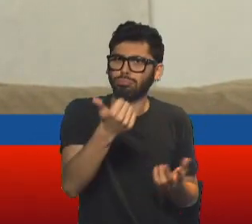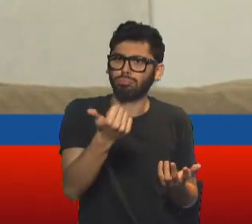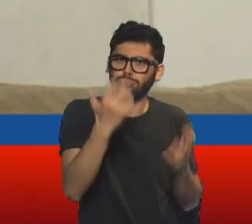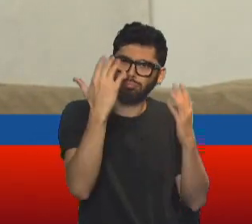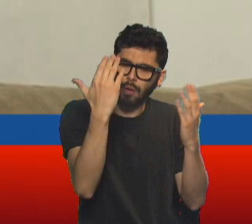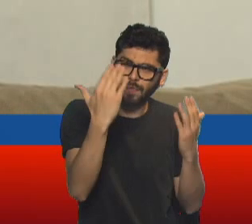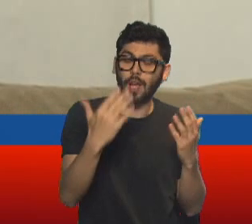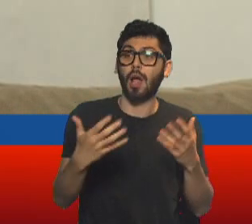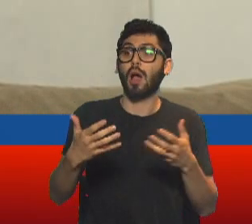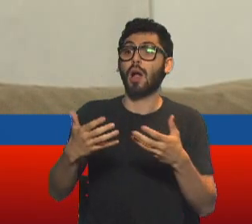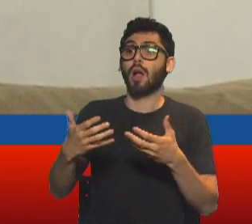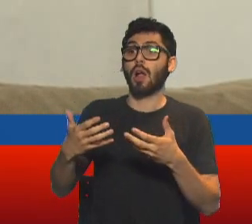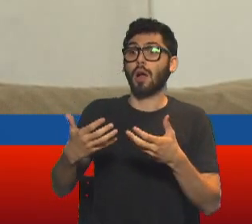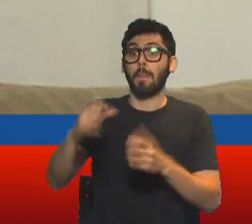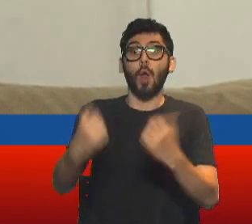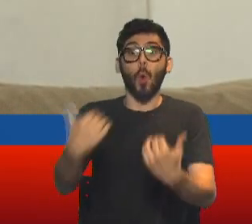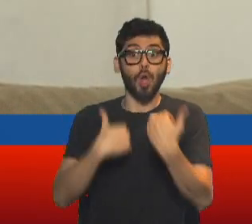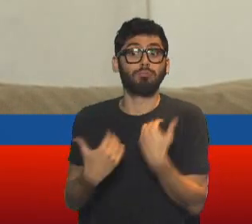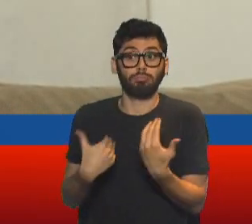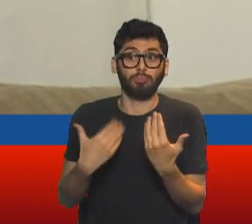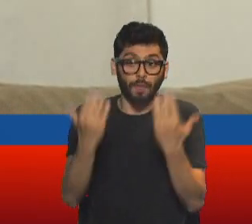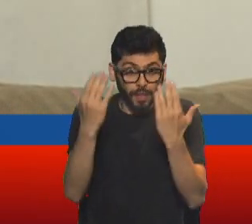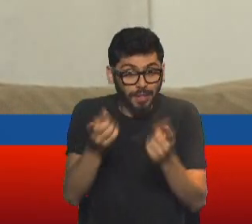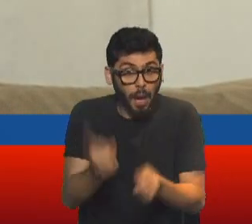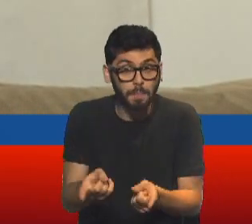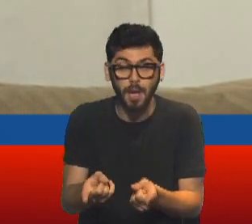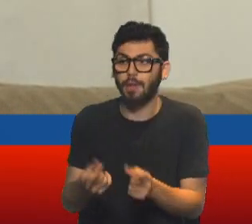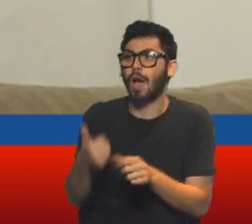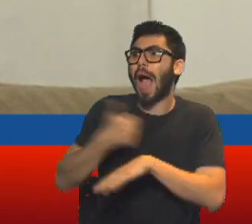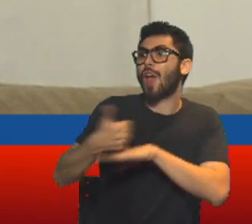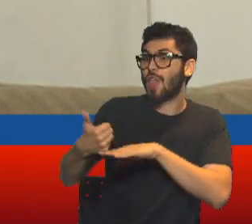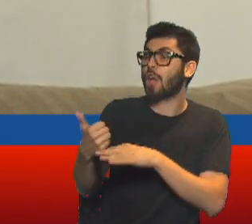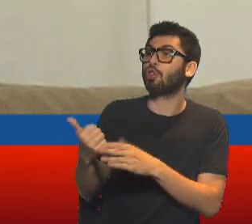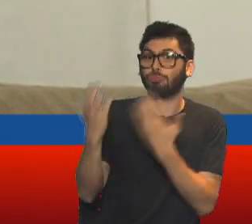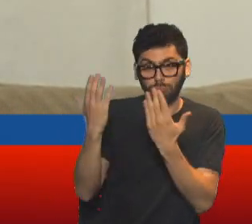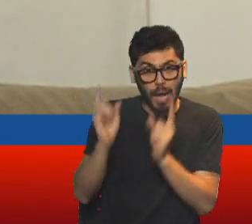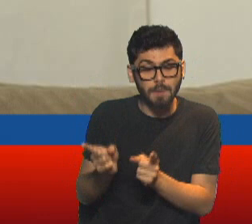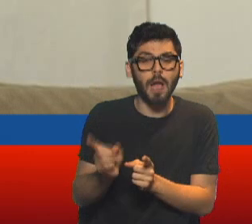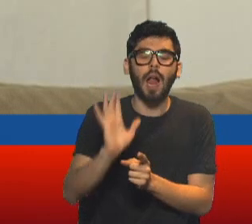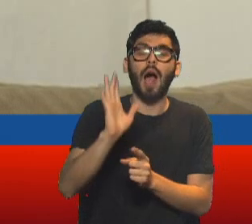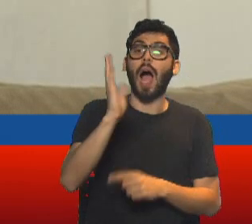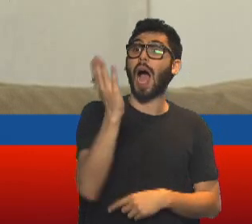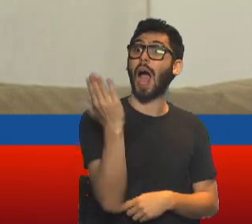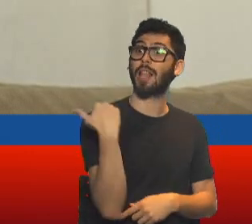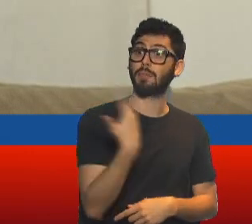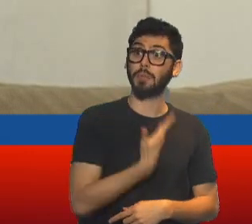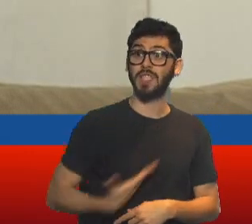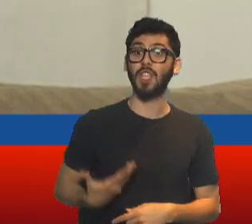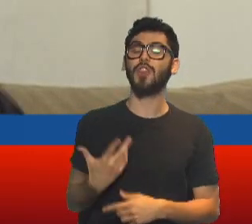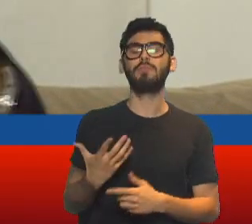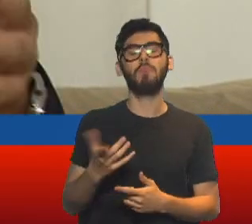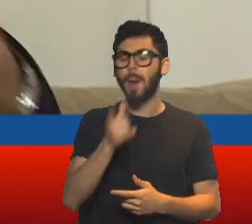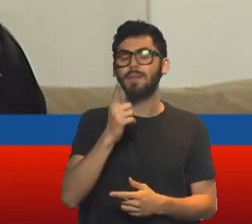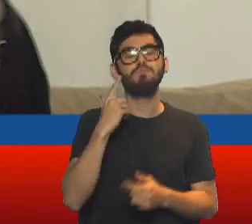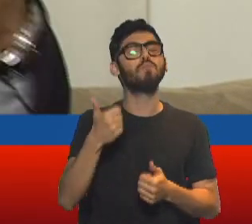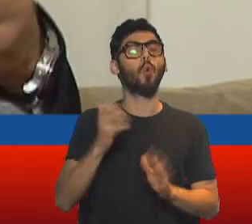nuestros candidatos. Y yo quiero reivindicar lo que hizo el presidente ayer. Porque los grandes hombres en la política, en la